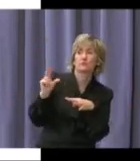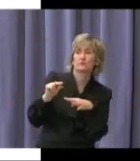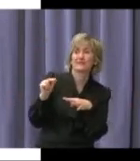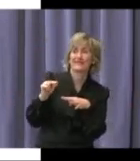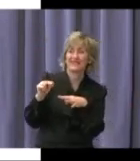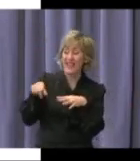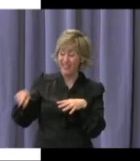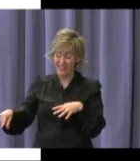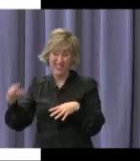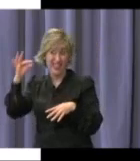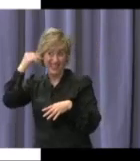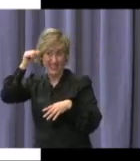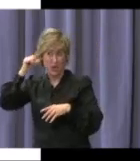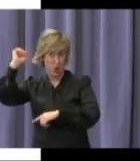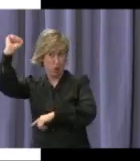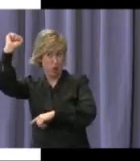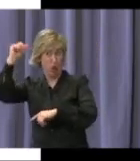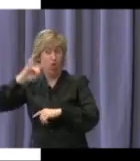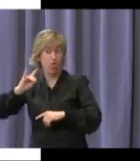a superputa.